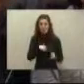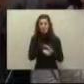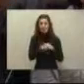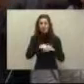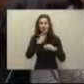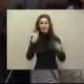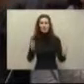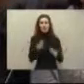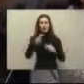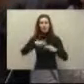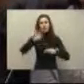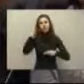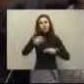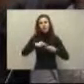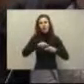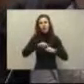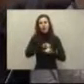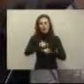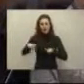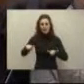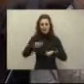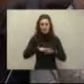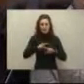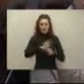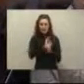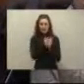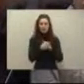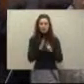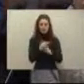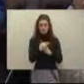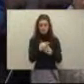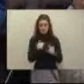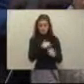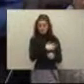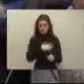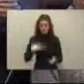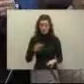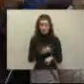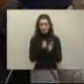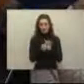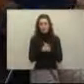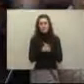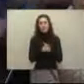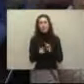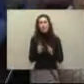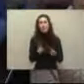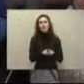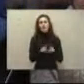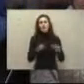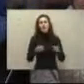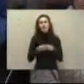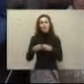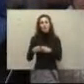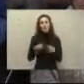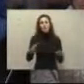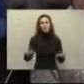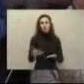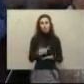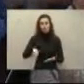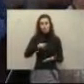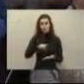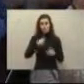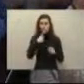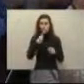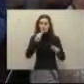mejora de la conectividad aérea, para cambiar esta situación. Porque lo que yo quiero es que cambie, no que postedúe todos los grupos de esta Cámara que lo coincidieran conmigo, en que la